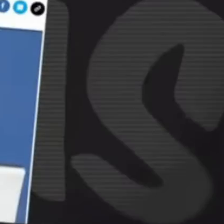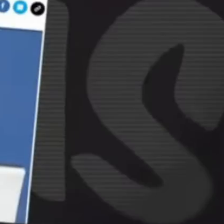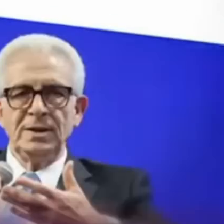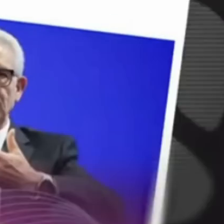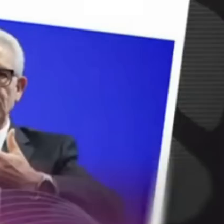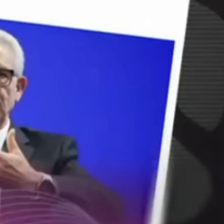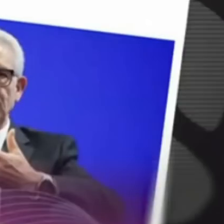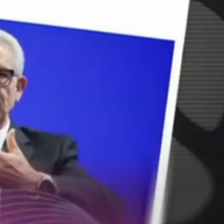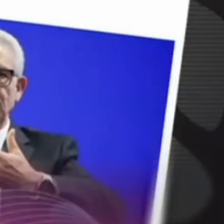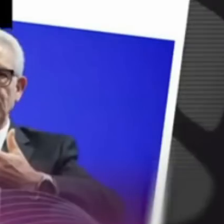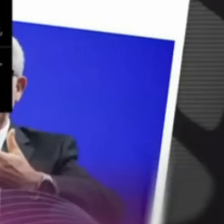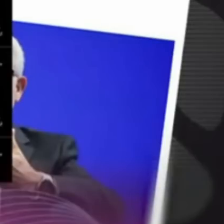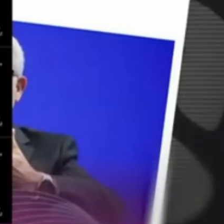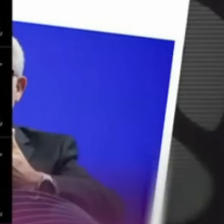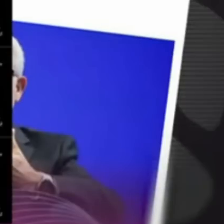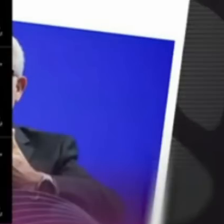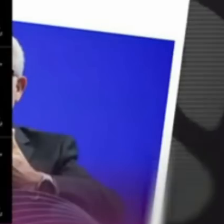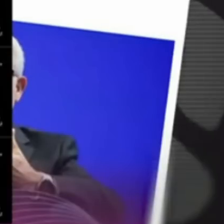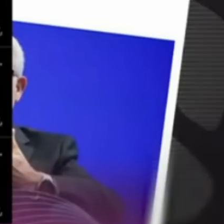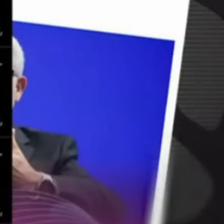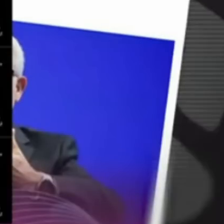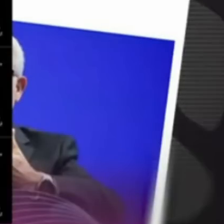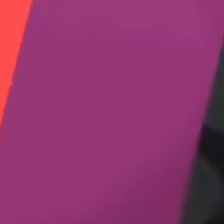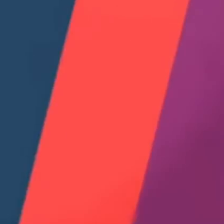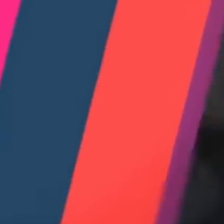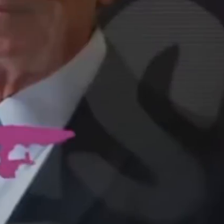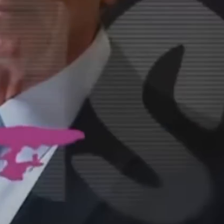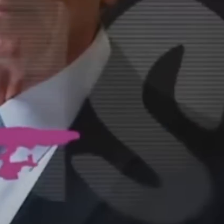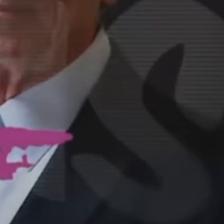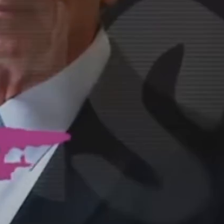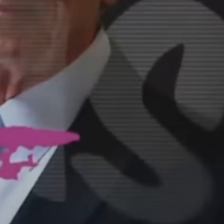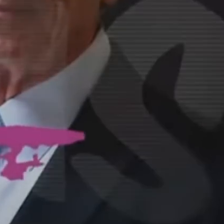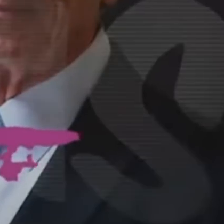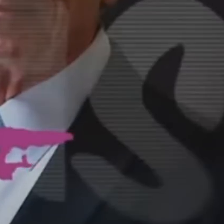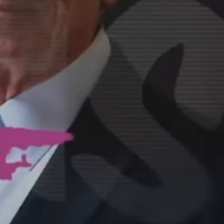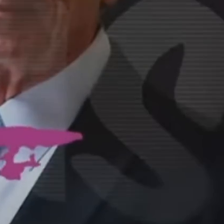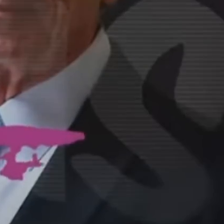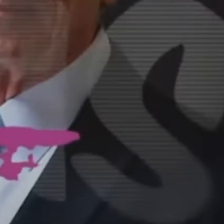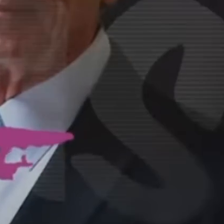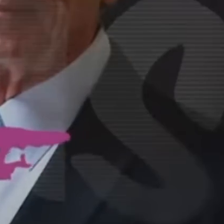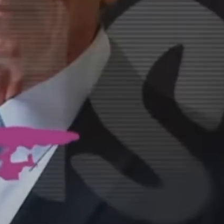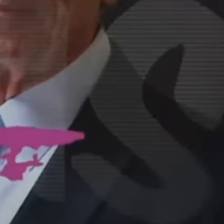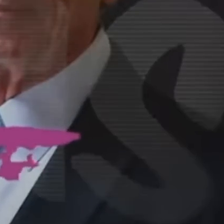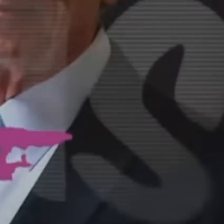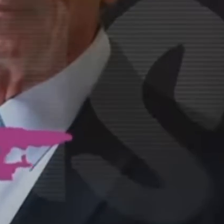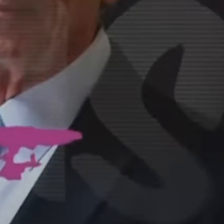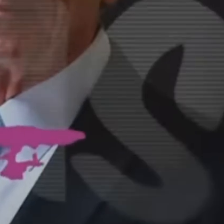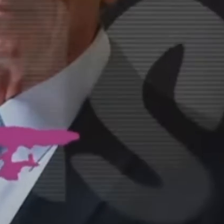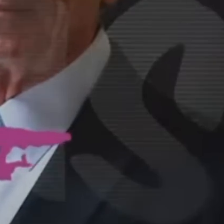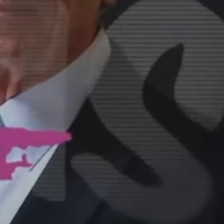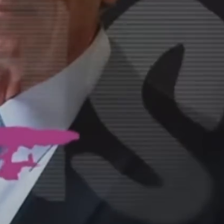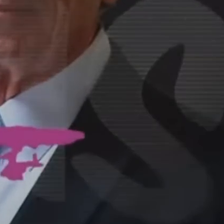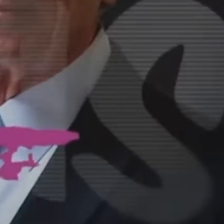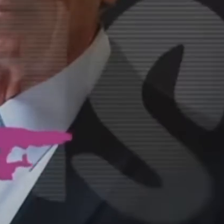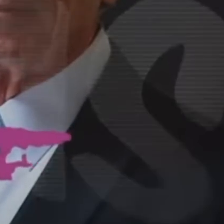molesta, derrotada ante la mayoría del pueblo y dicta cátedra de autohalagos. 1. Es mentira que creó un poder judicial independiente y garantizó